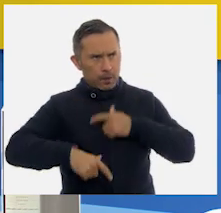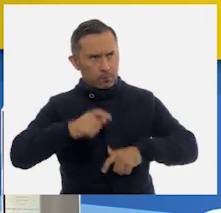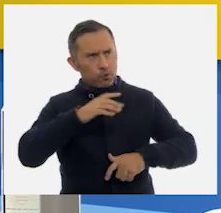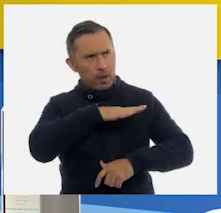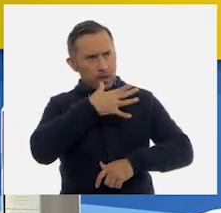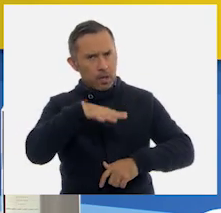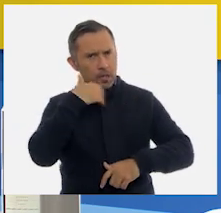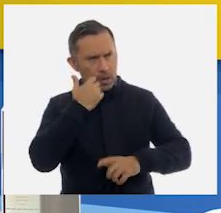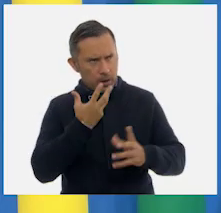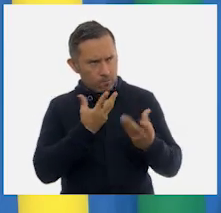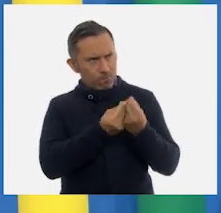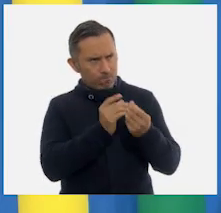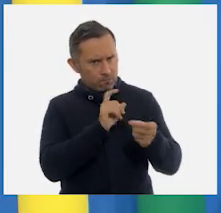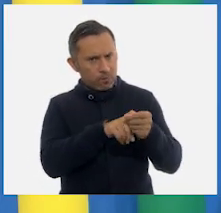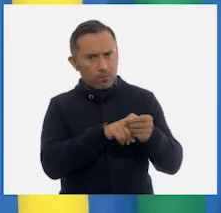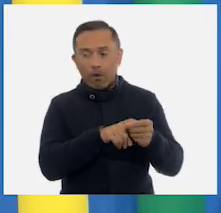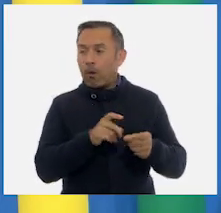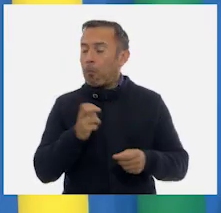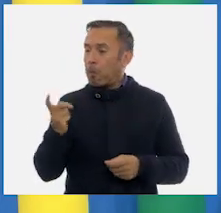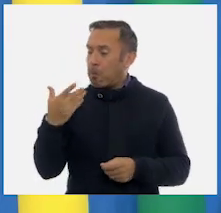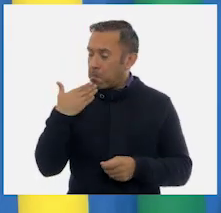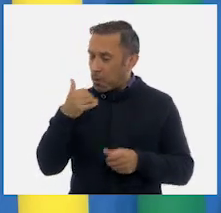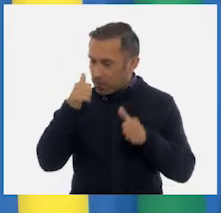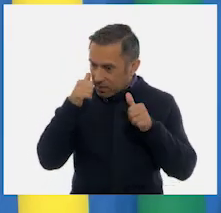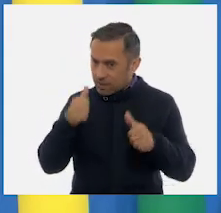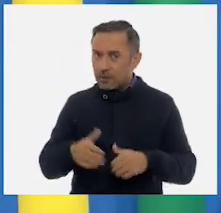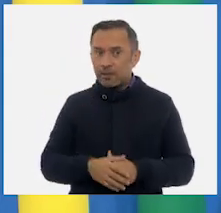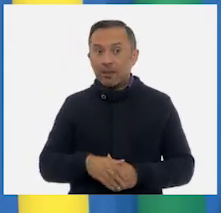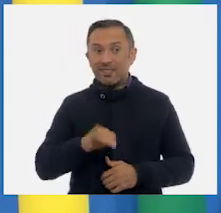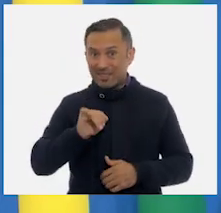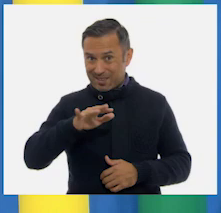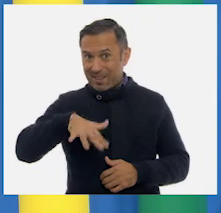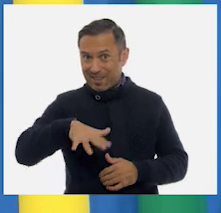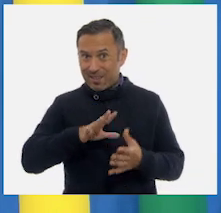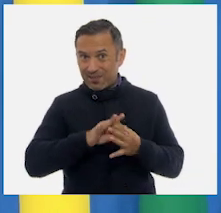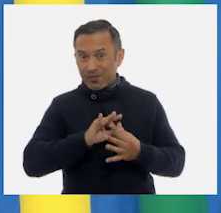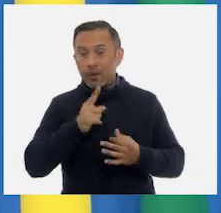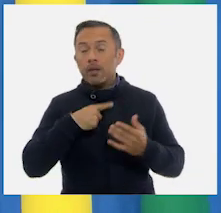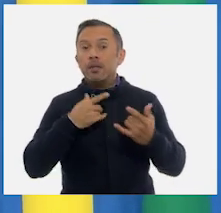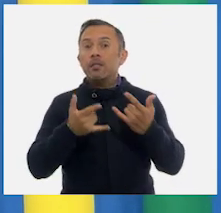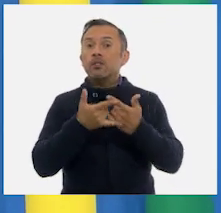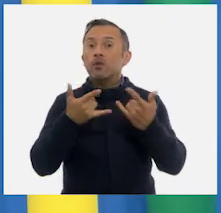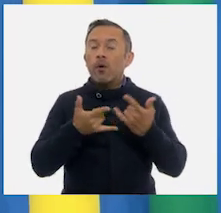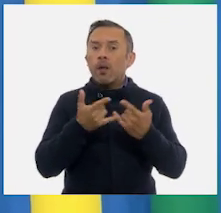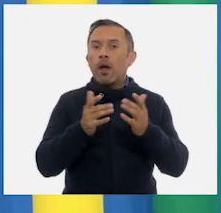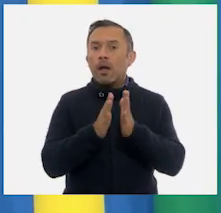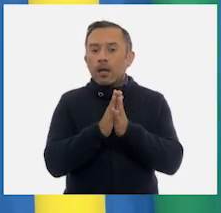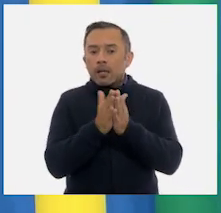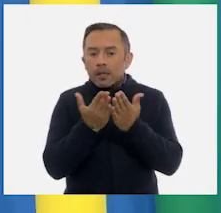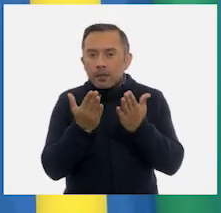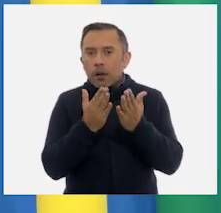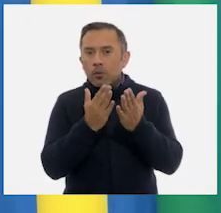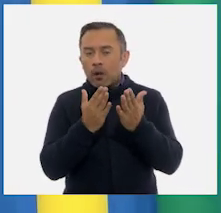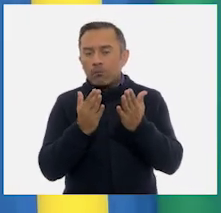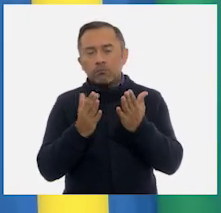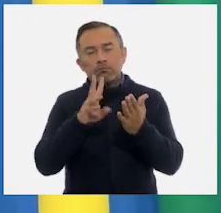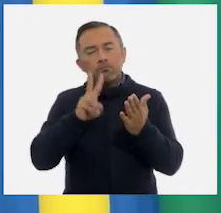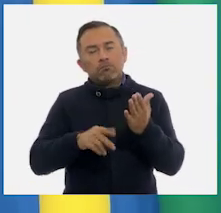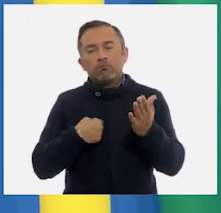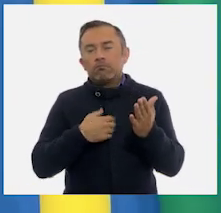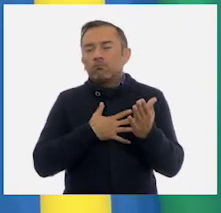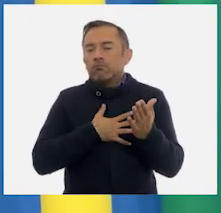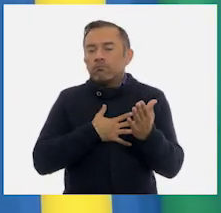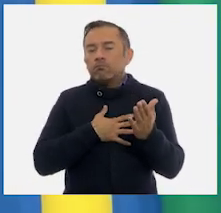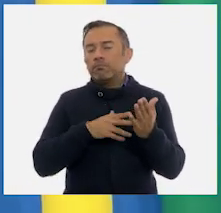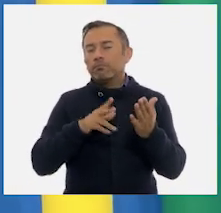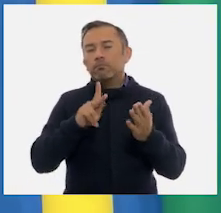que has estado atenta. Sí, como ya le dije, me encanta la historia y la literatura y Pancho Villa. Además, lo que sabe cada